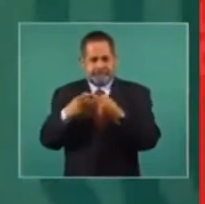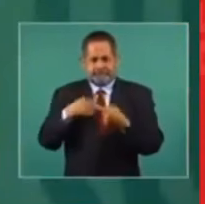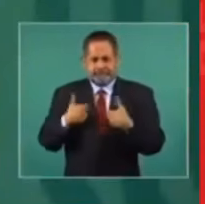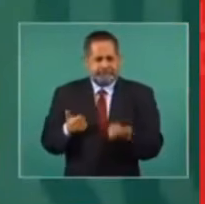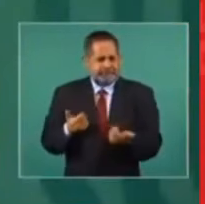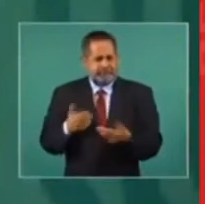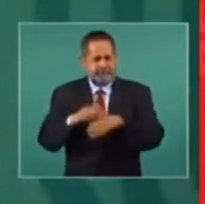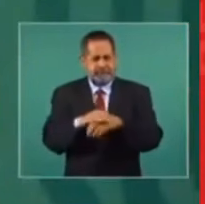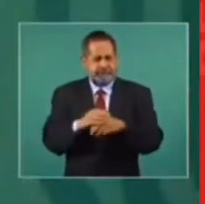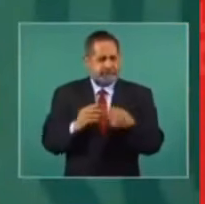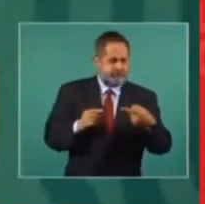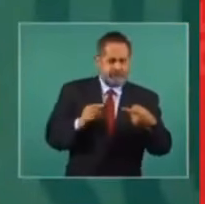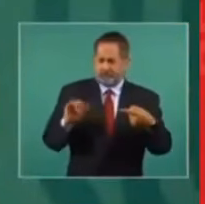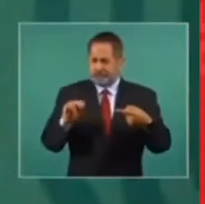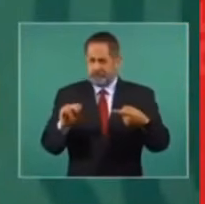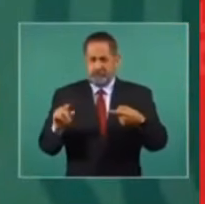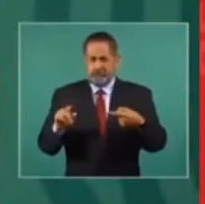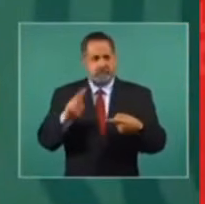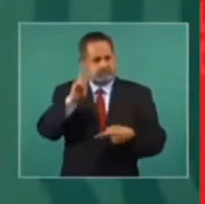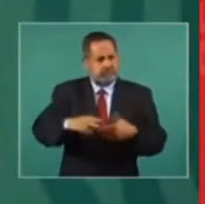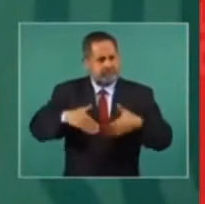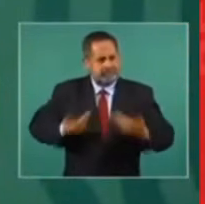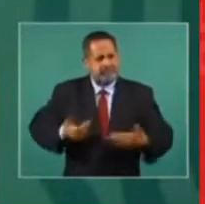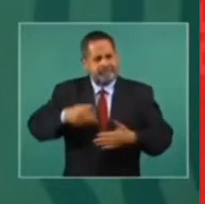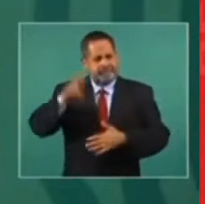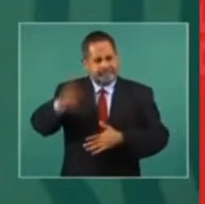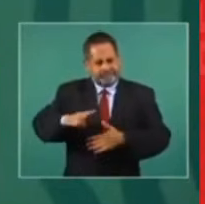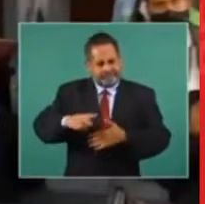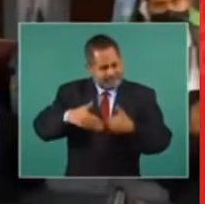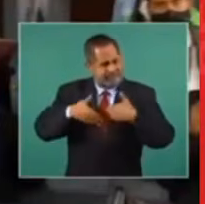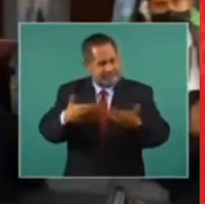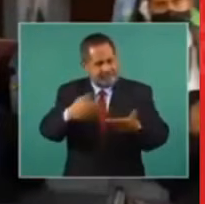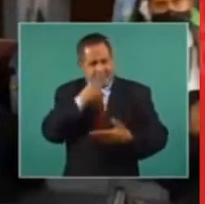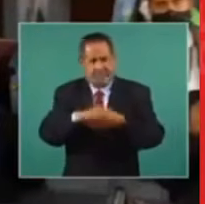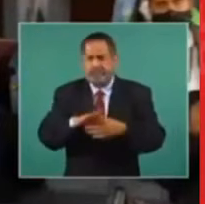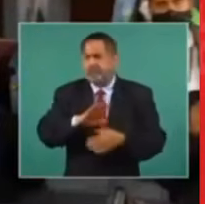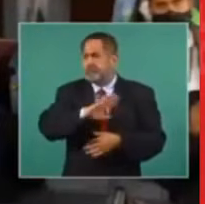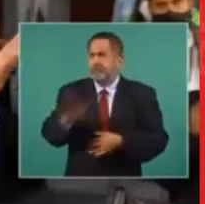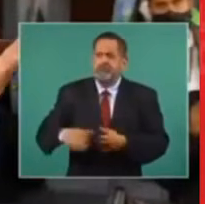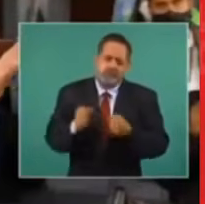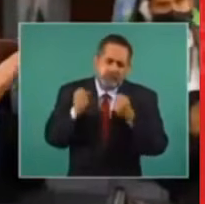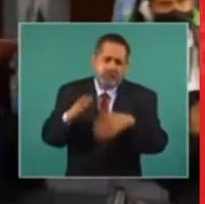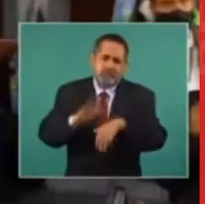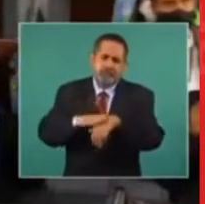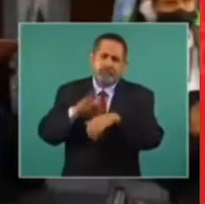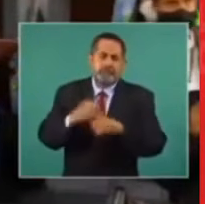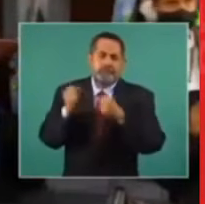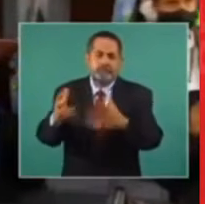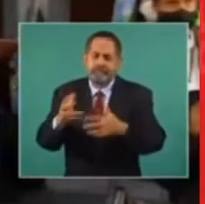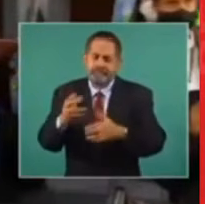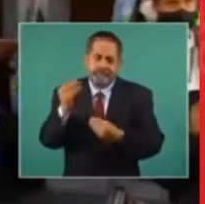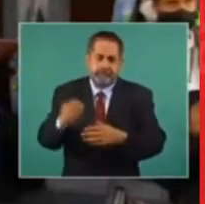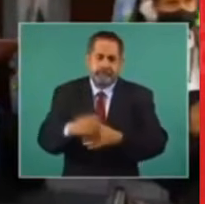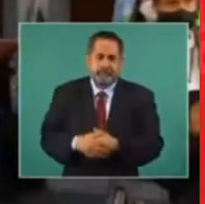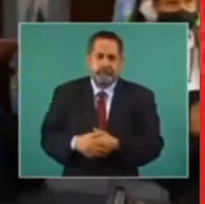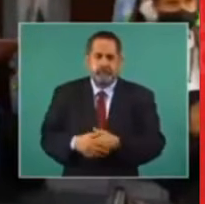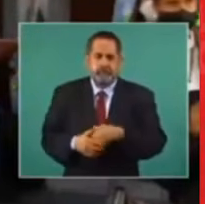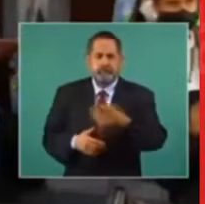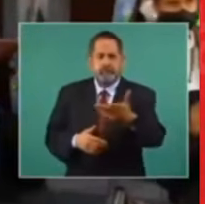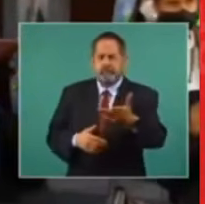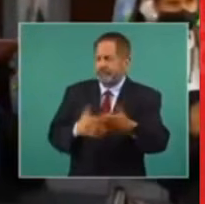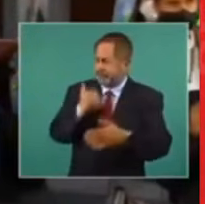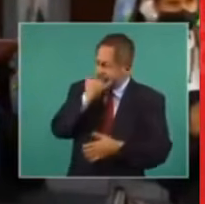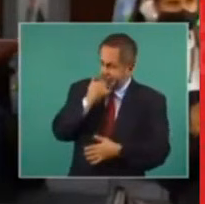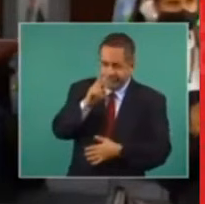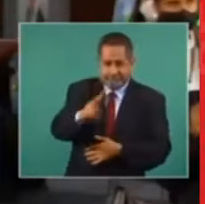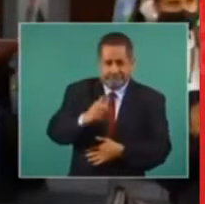cual abiertamente creo que se ubica y tendríamos muy pocas dudas sobre ello. En ese momento le dicen, tú como militante de la